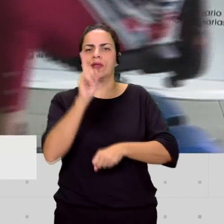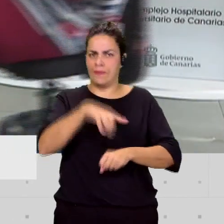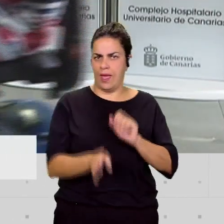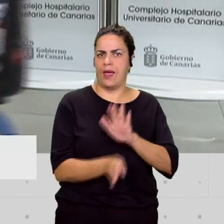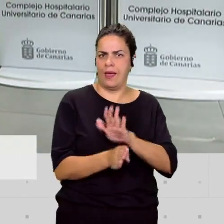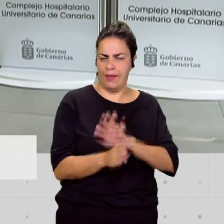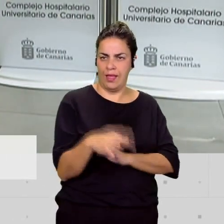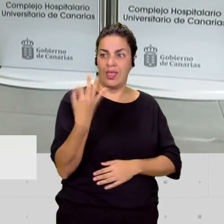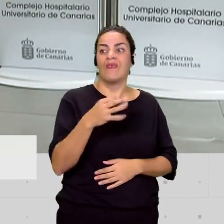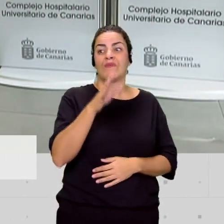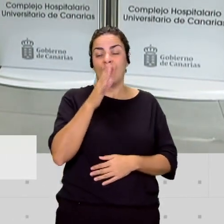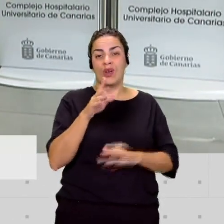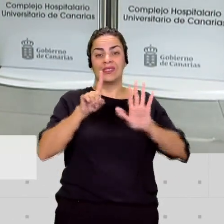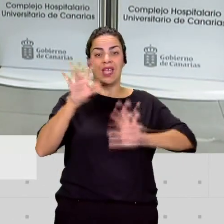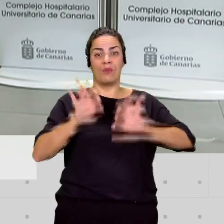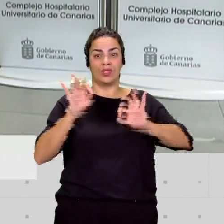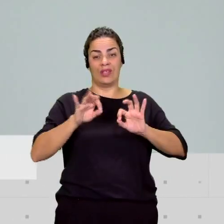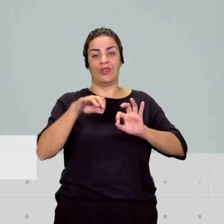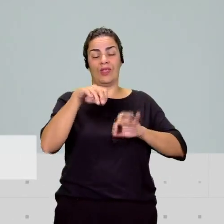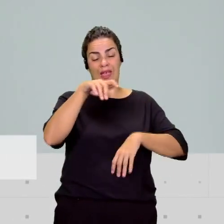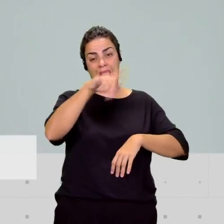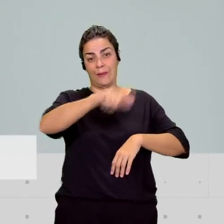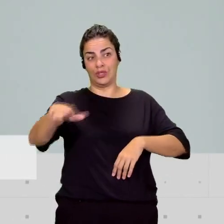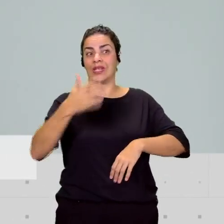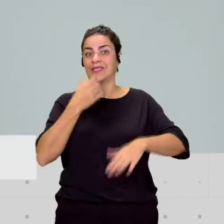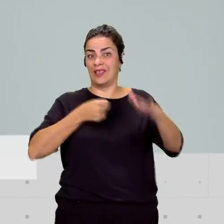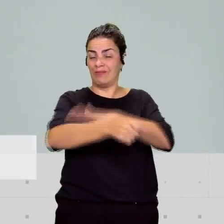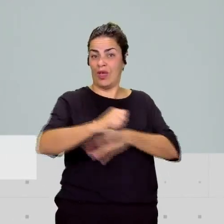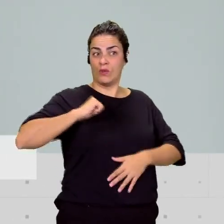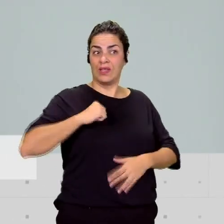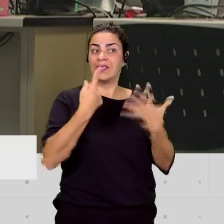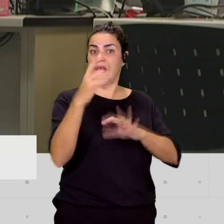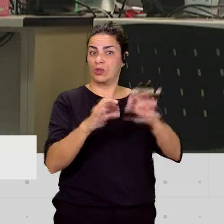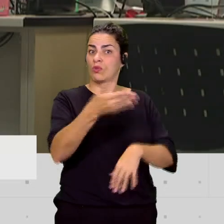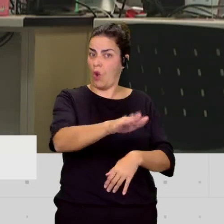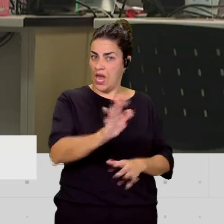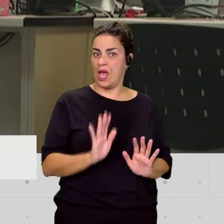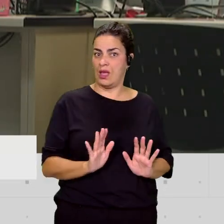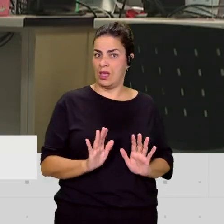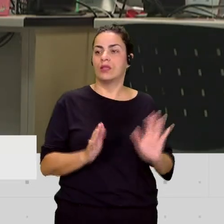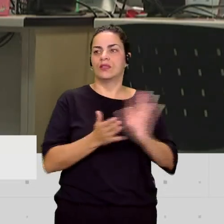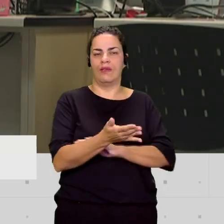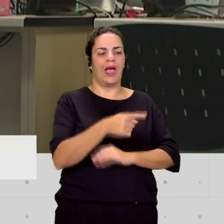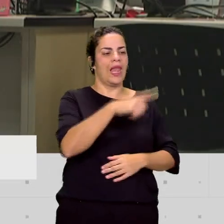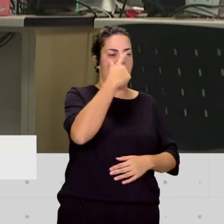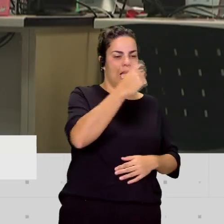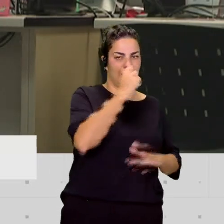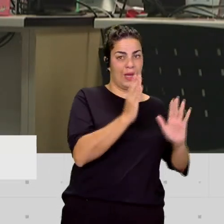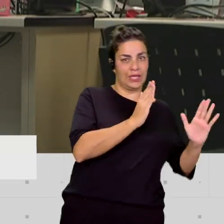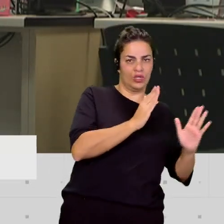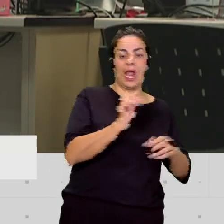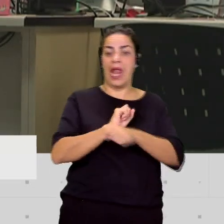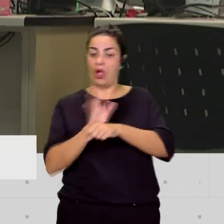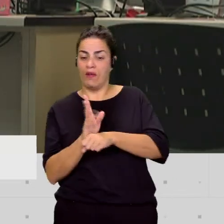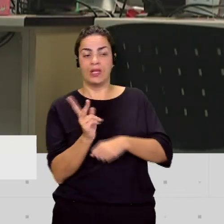tiene una letalidad de 6% en las personas que son ingresadas en hospitales. Es decir, ni la gripe estacional ni la COVID